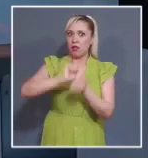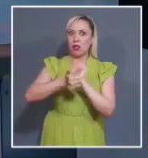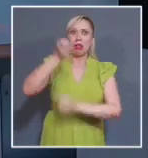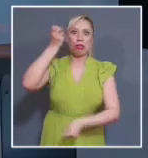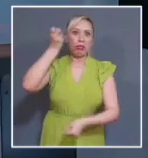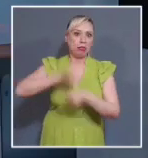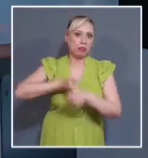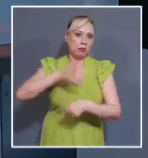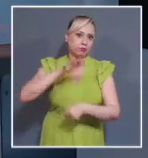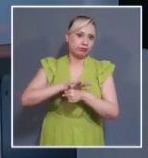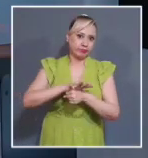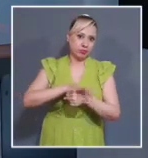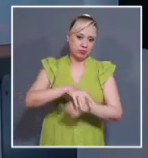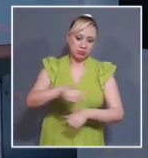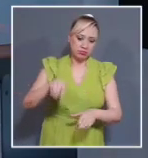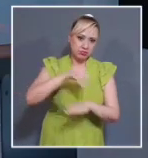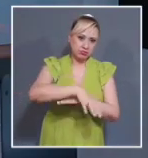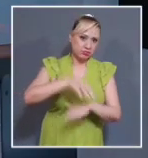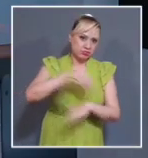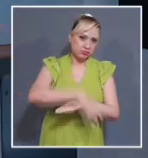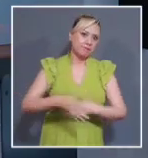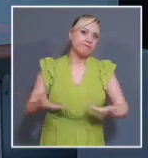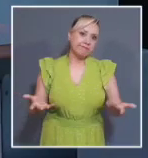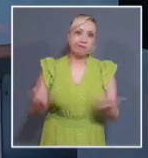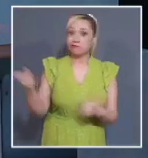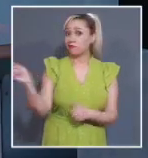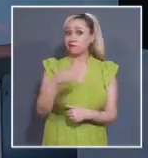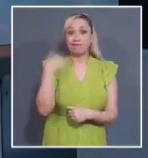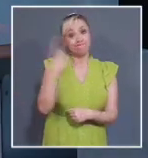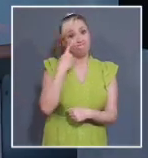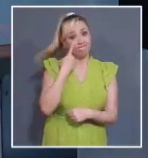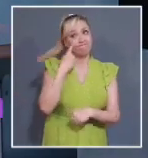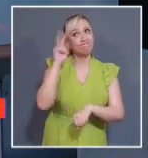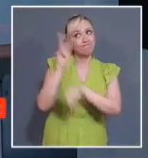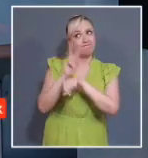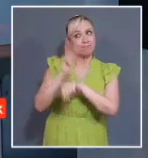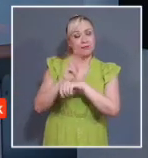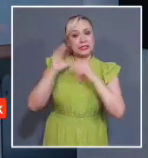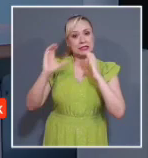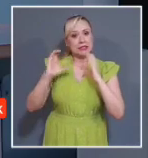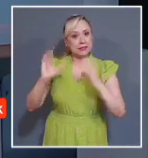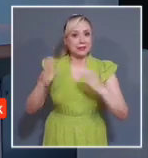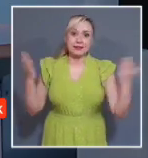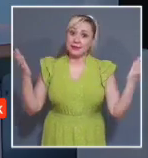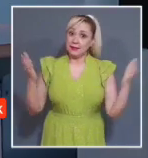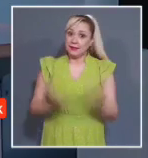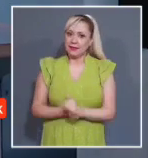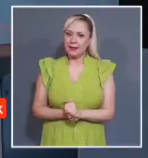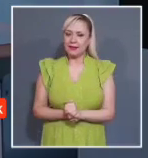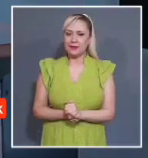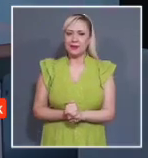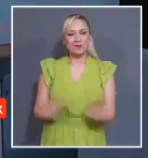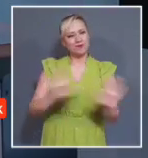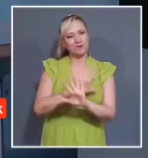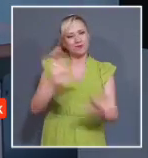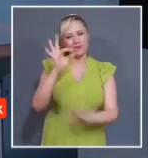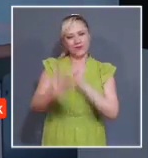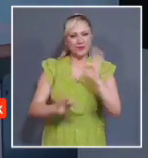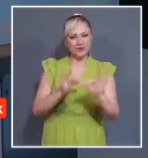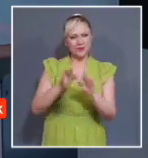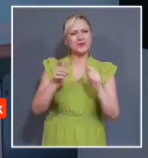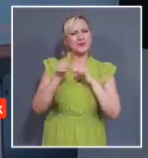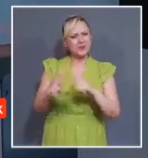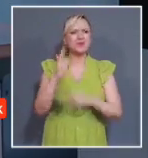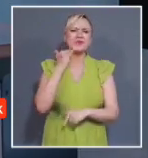Y por supuesto estar pendientes todos de este tema. Ya nos vamos, lo invitamos a seguir por la señal del canal del Poder Judicial de la